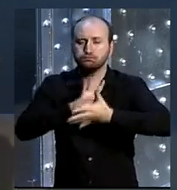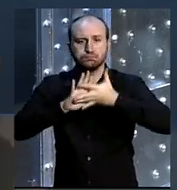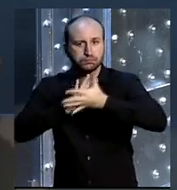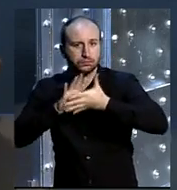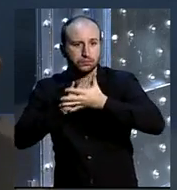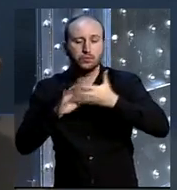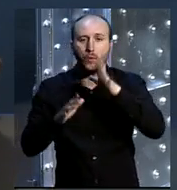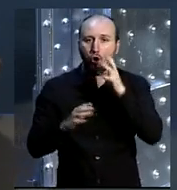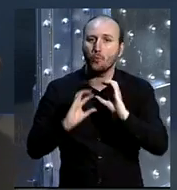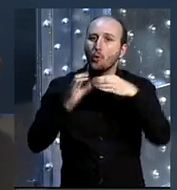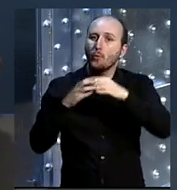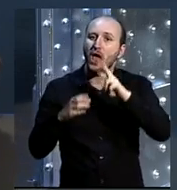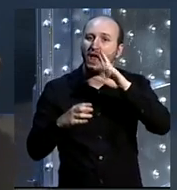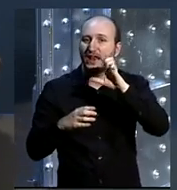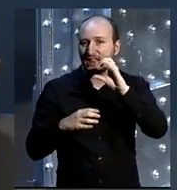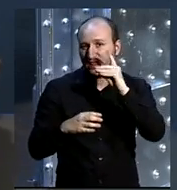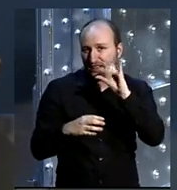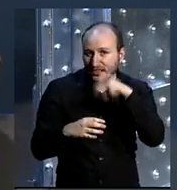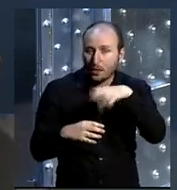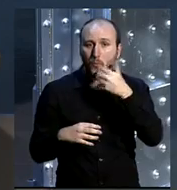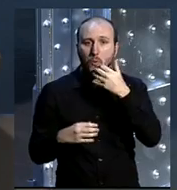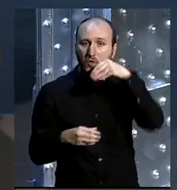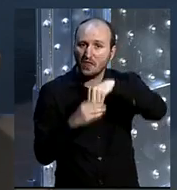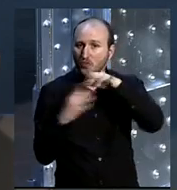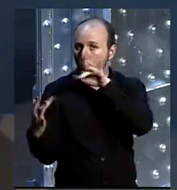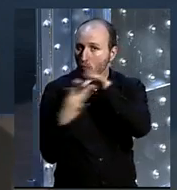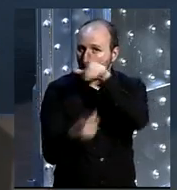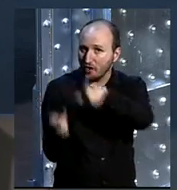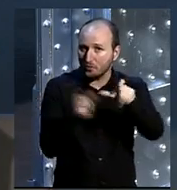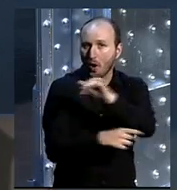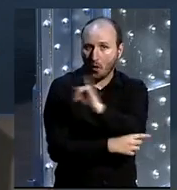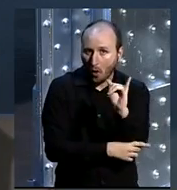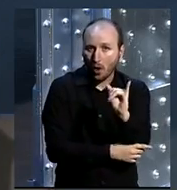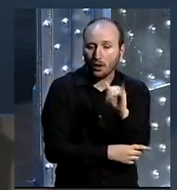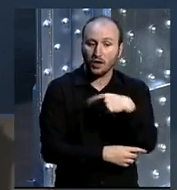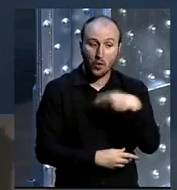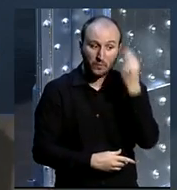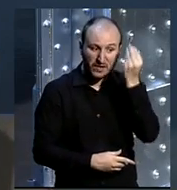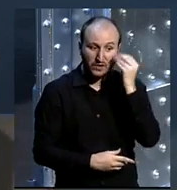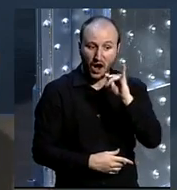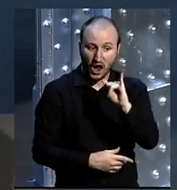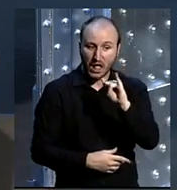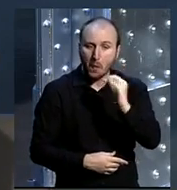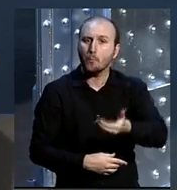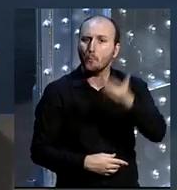pues, ha tenido bastantes contactos, etcétera. Yo creo que esto es importante,